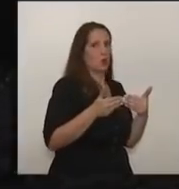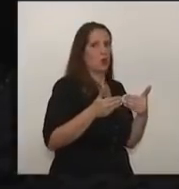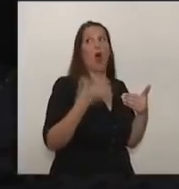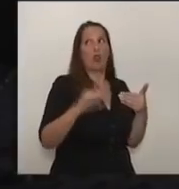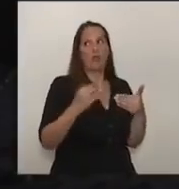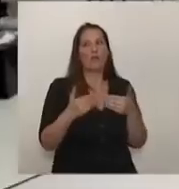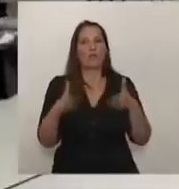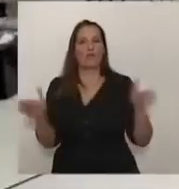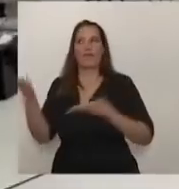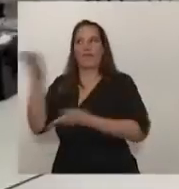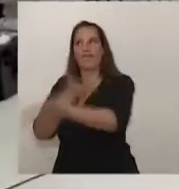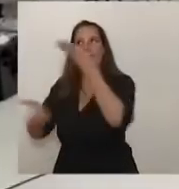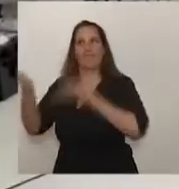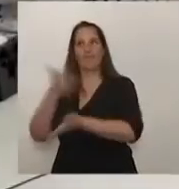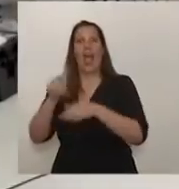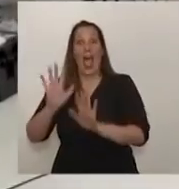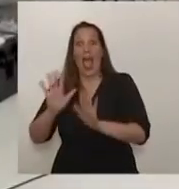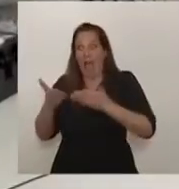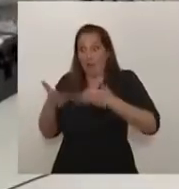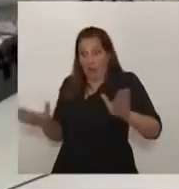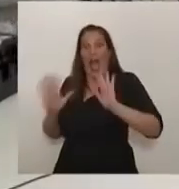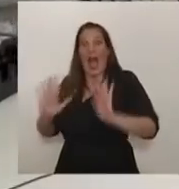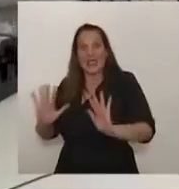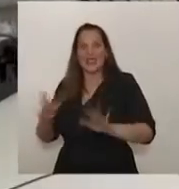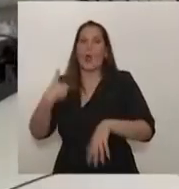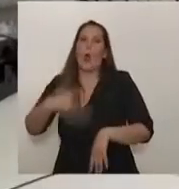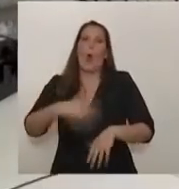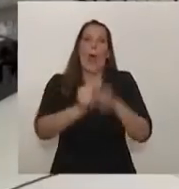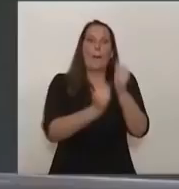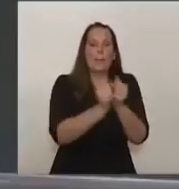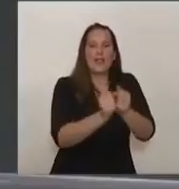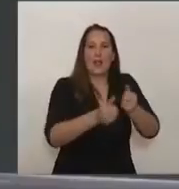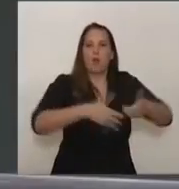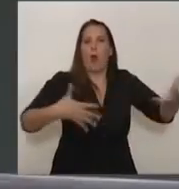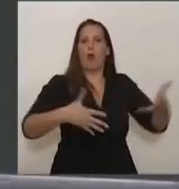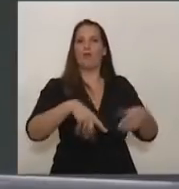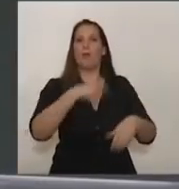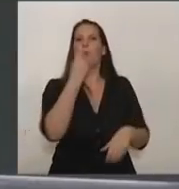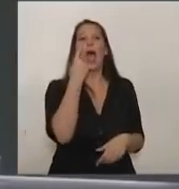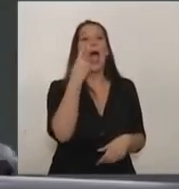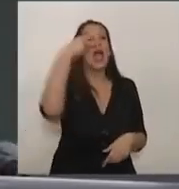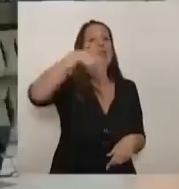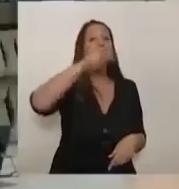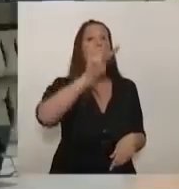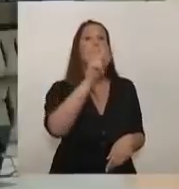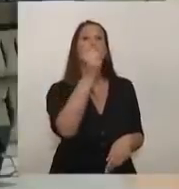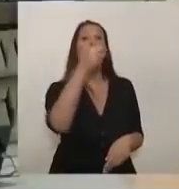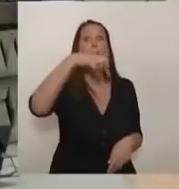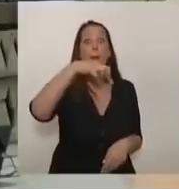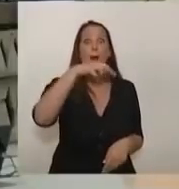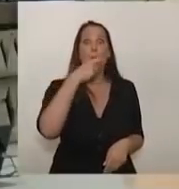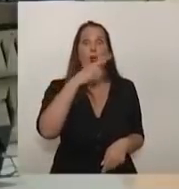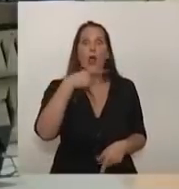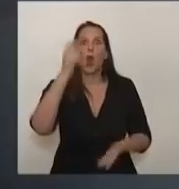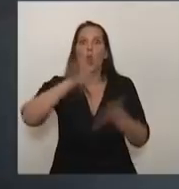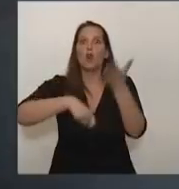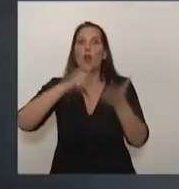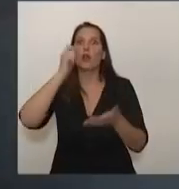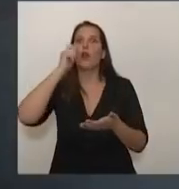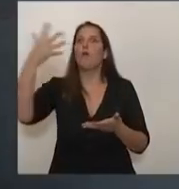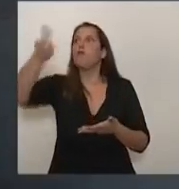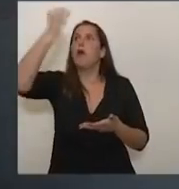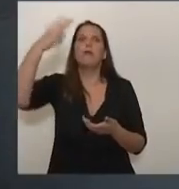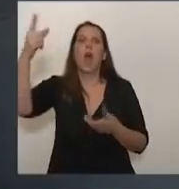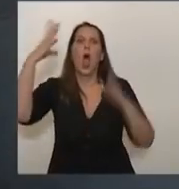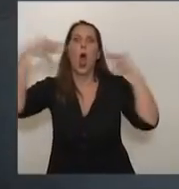es lo que en estos años permitió brillar a empresas nuestras como el INVAP, que consiguió contratos en Holanda y en otros